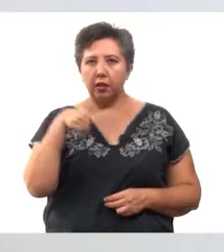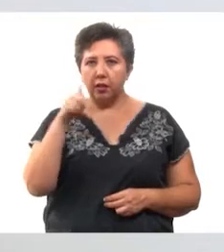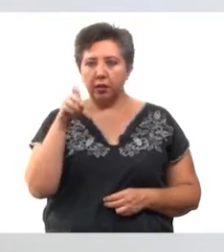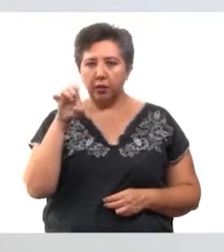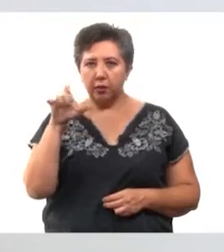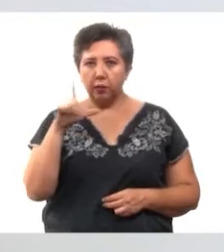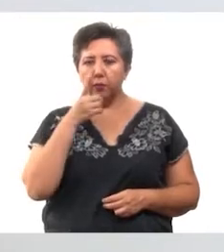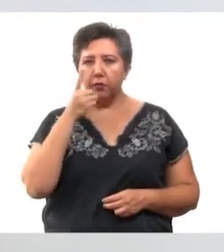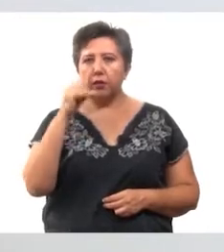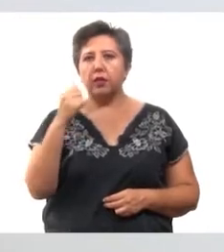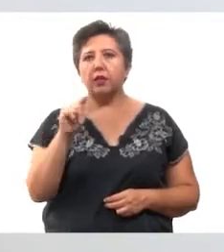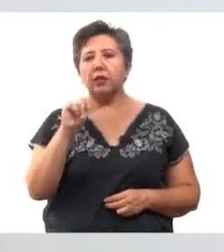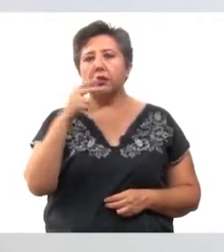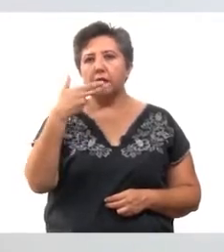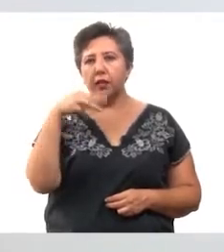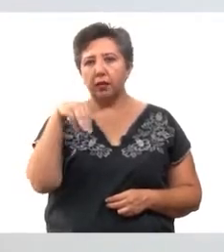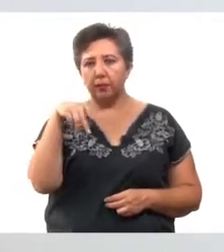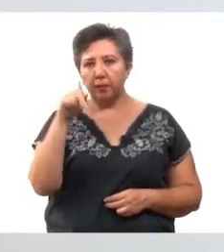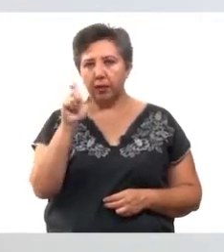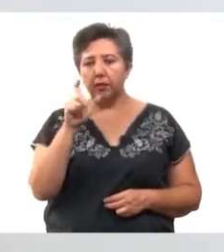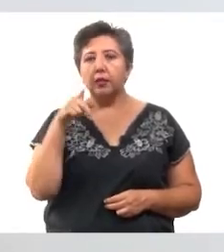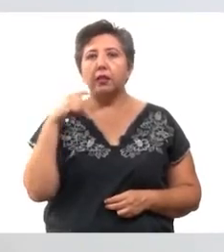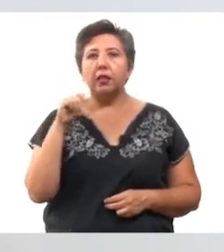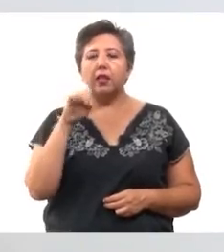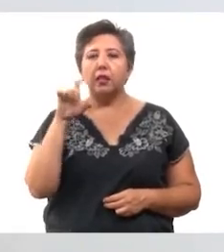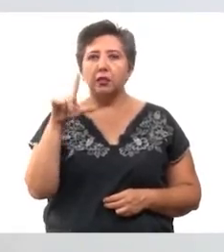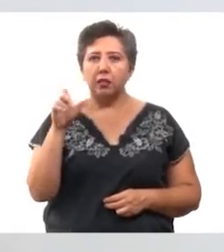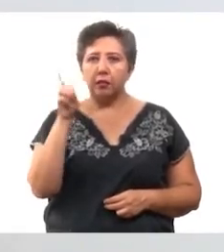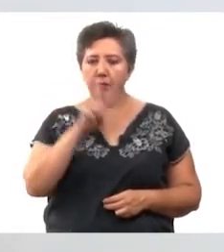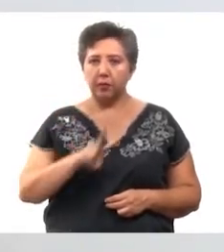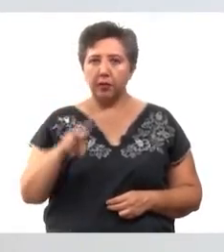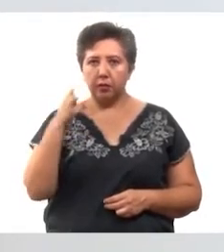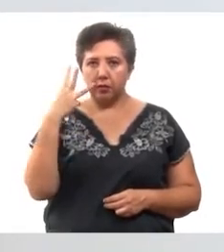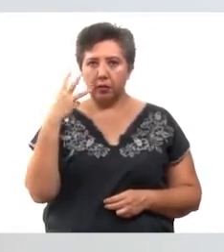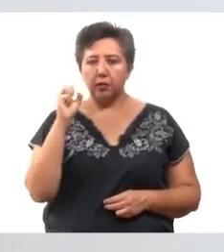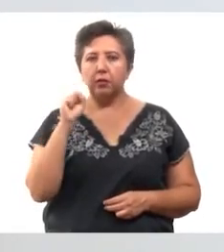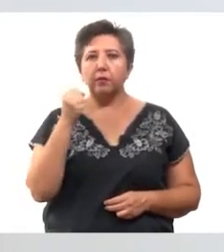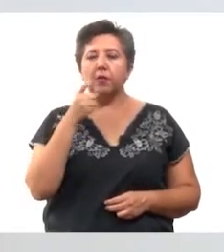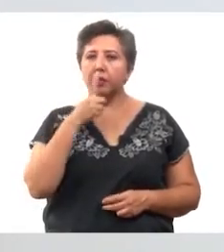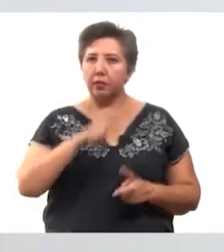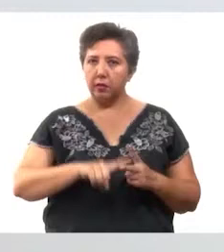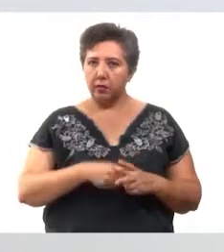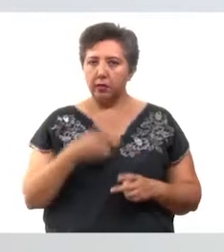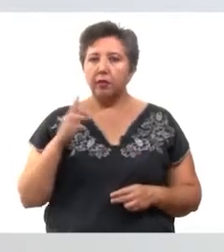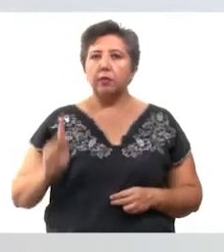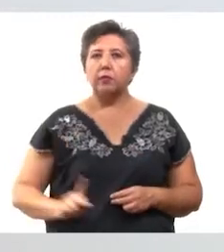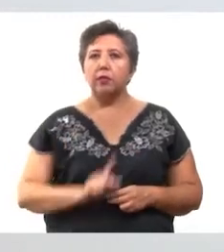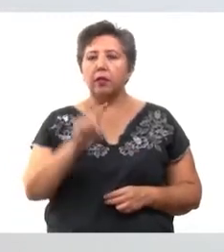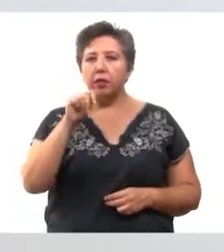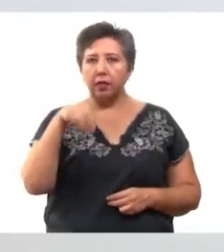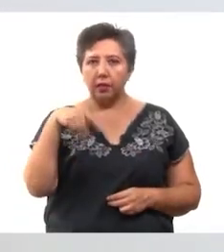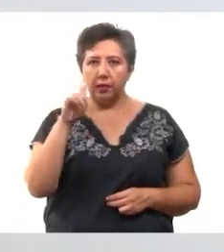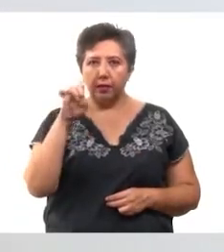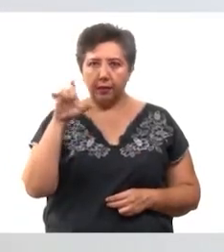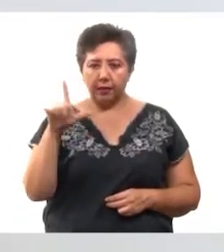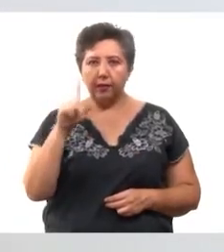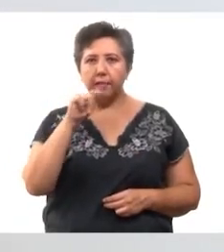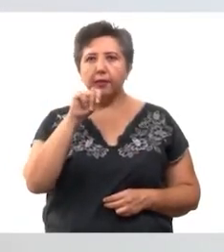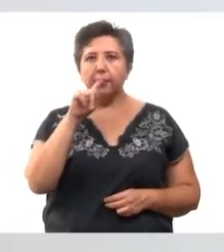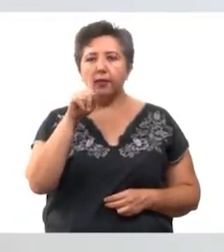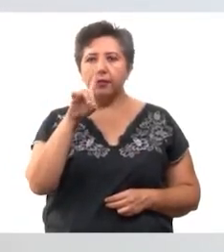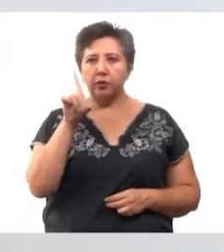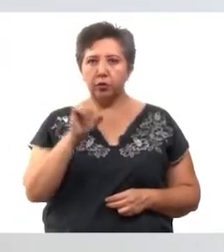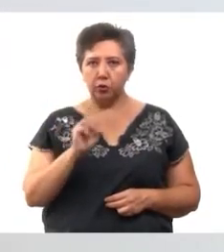Tetis, Tamec, Yaxcucul y Telchac Pueblo. El viernes 3 de septiembre arrancará en los municipios de Tecal de Venegas,